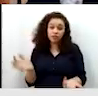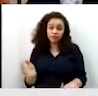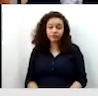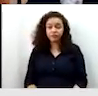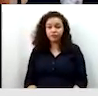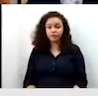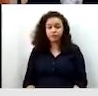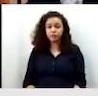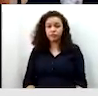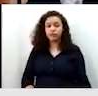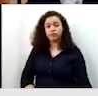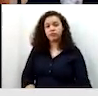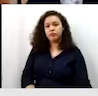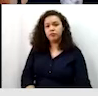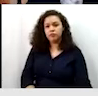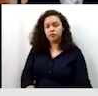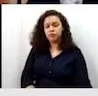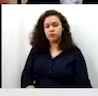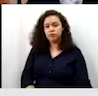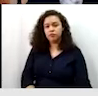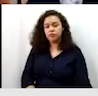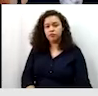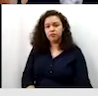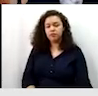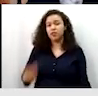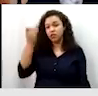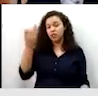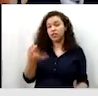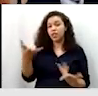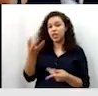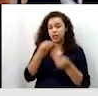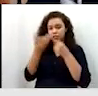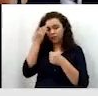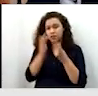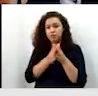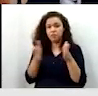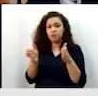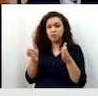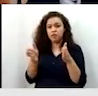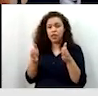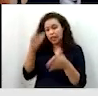¿Cuántas debe de haber entre alimento y la noche? Pues aquí el tiempo de ayuno va a